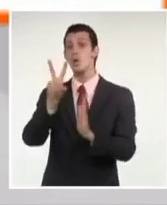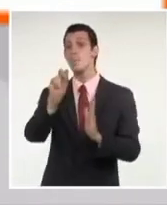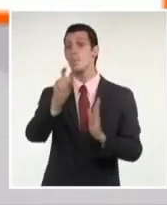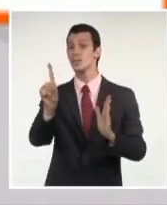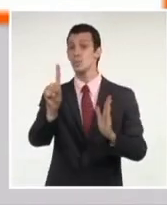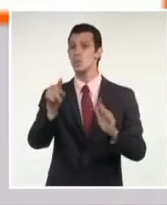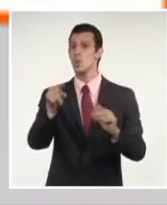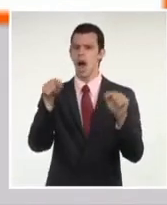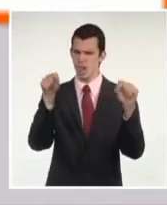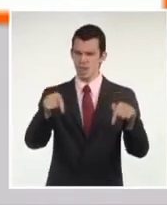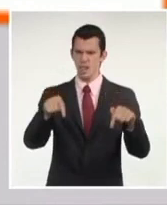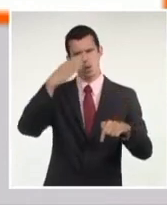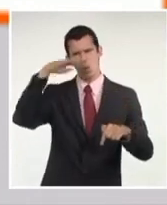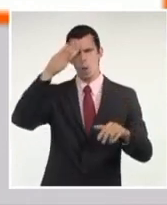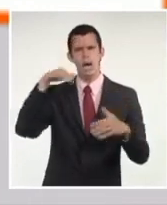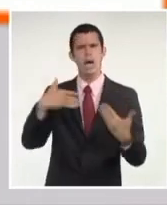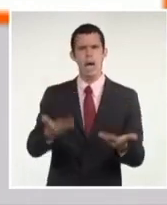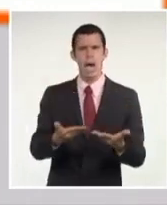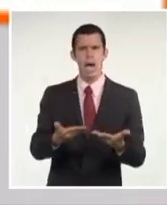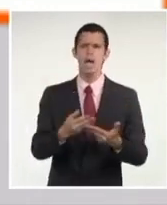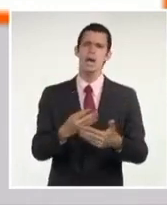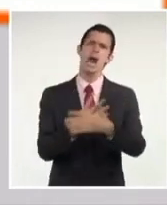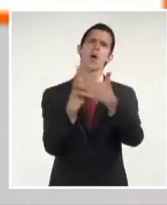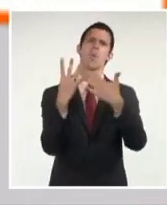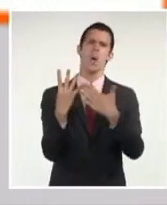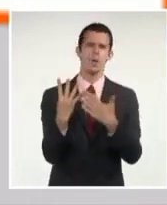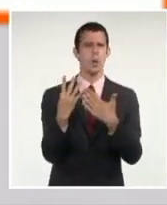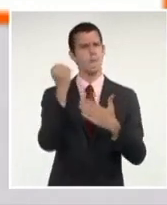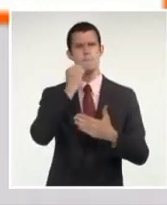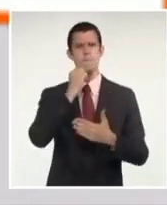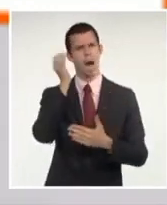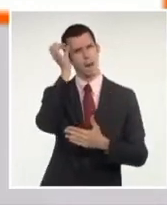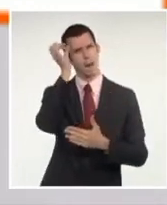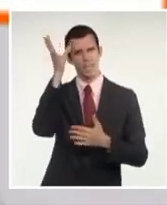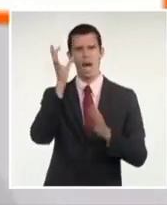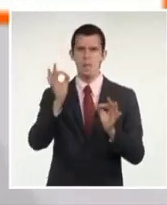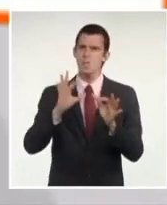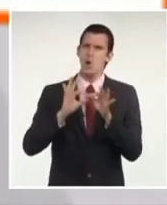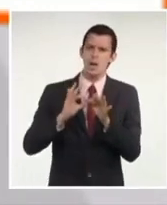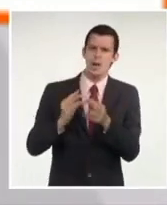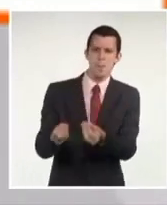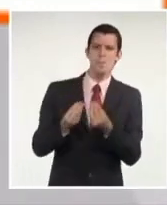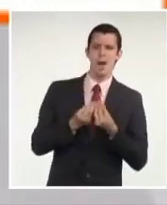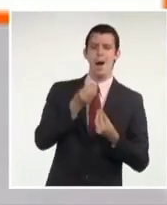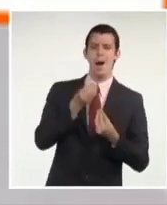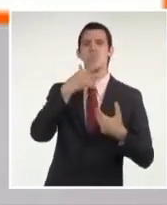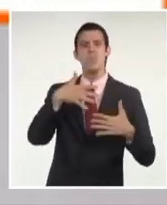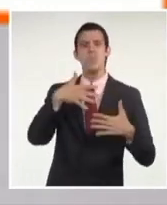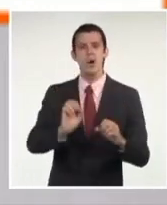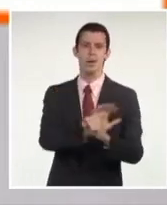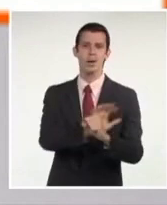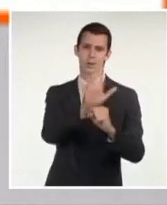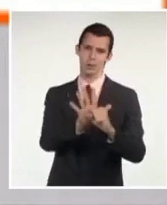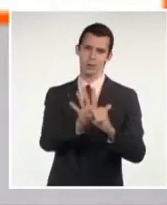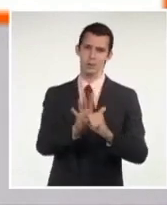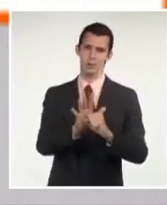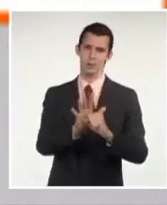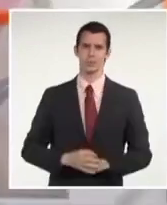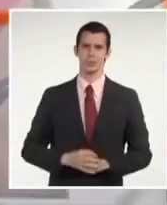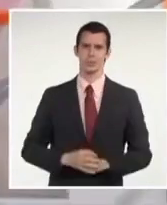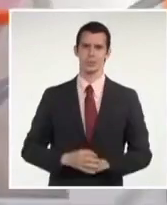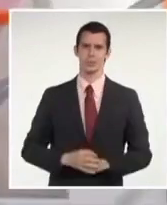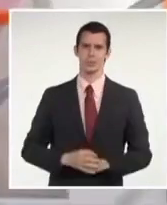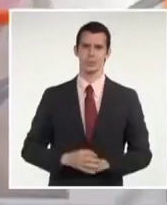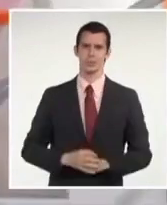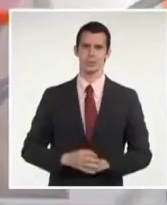no quiere decir que todas estén que se detecten en el mismo porcentaje, por tanto